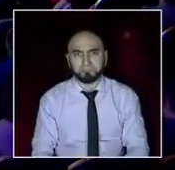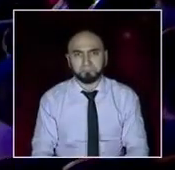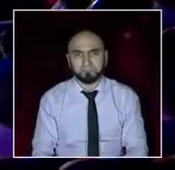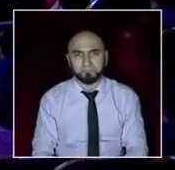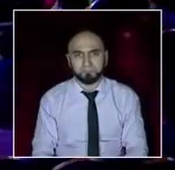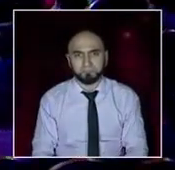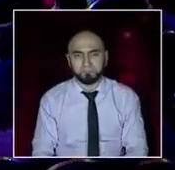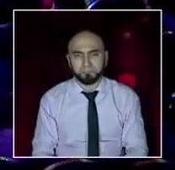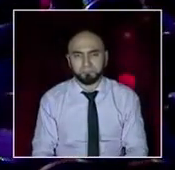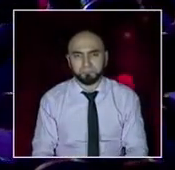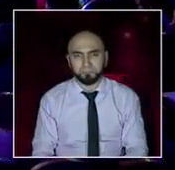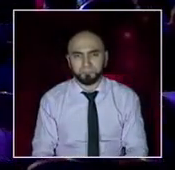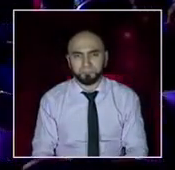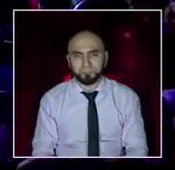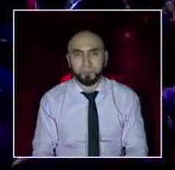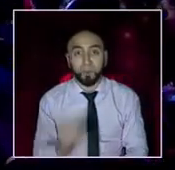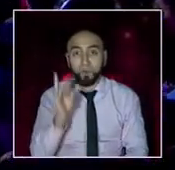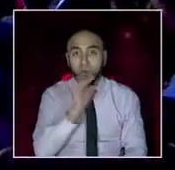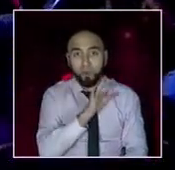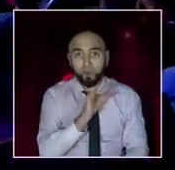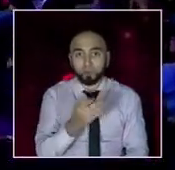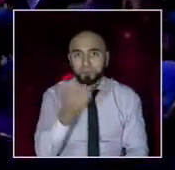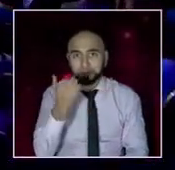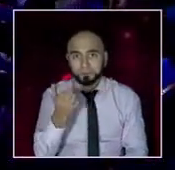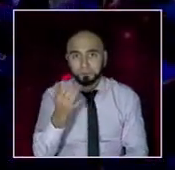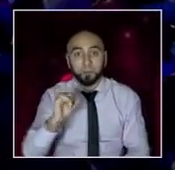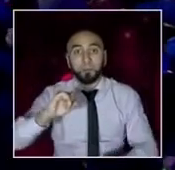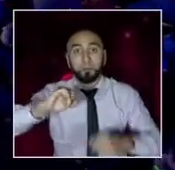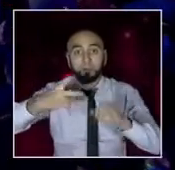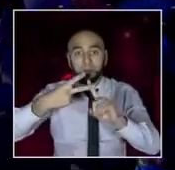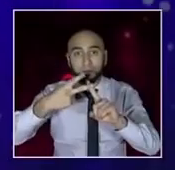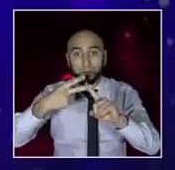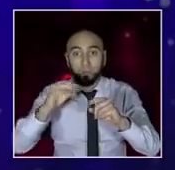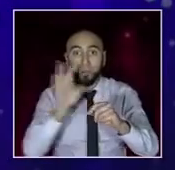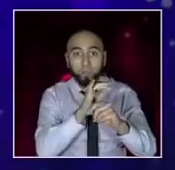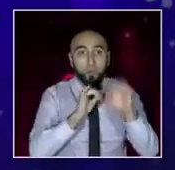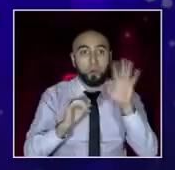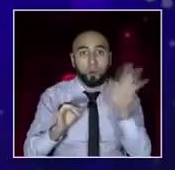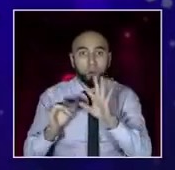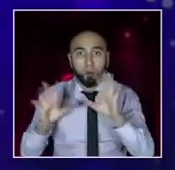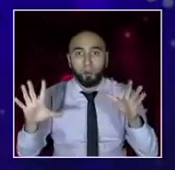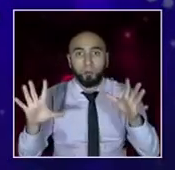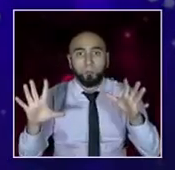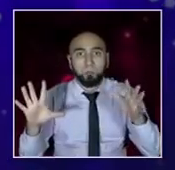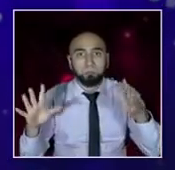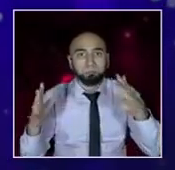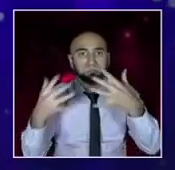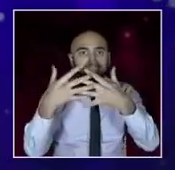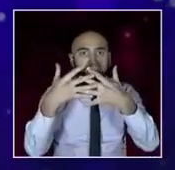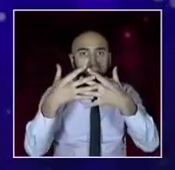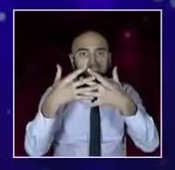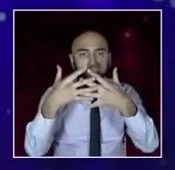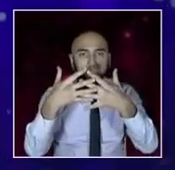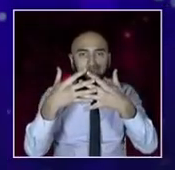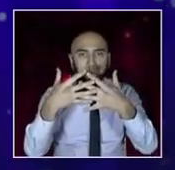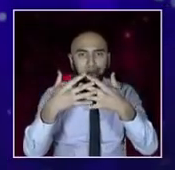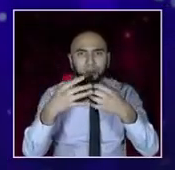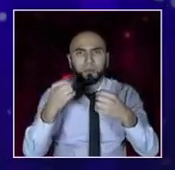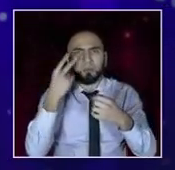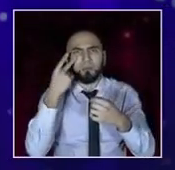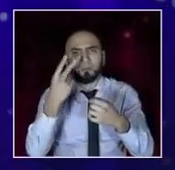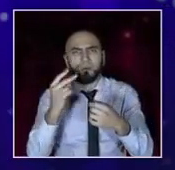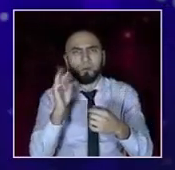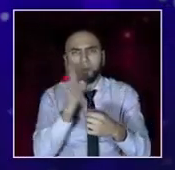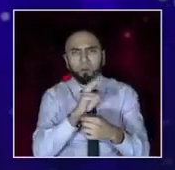Estos son los colores. Y el segundo lo junté y ven que hay un color gris